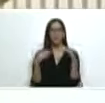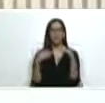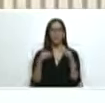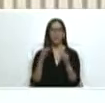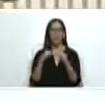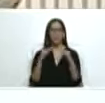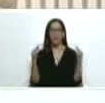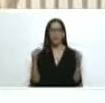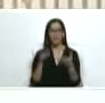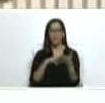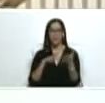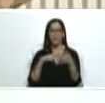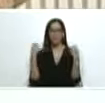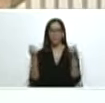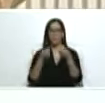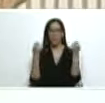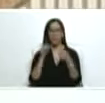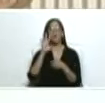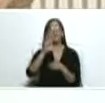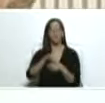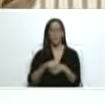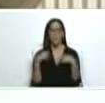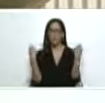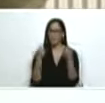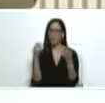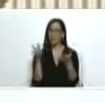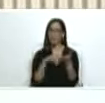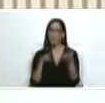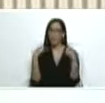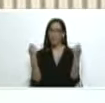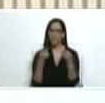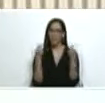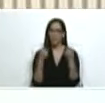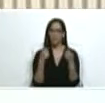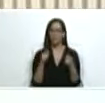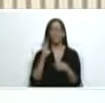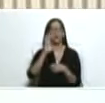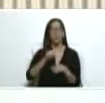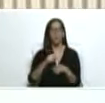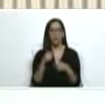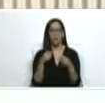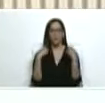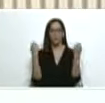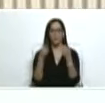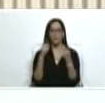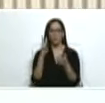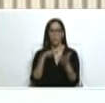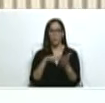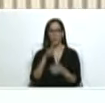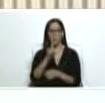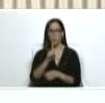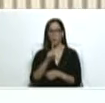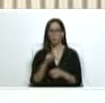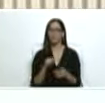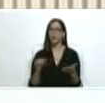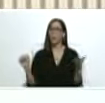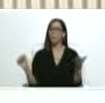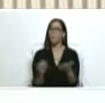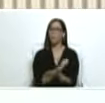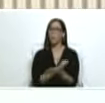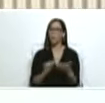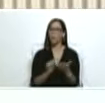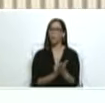periódico. Compre periódico, lea periódico, por aquí también me compraba un diario 2001. Borrón y cuenta